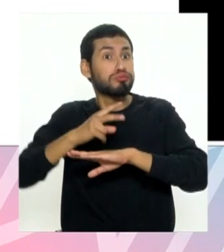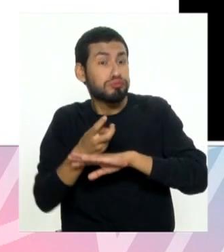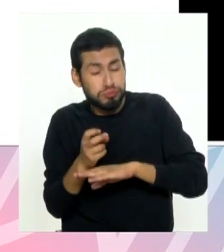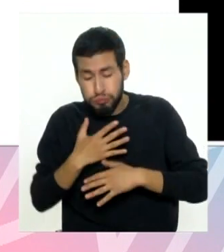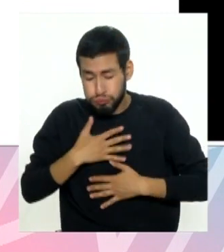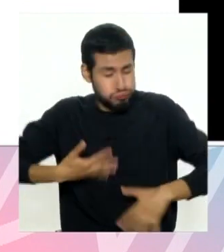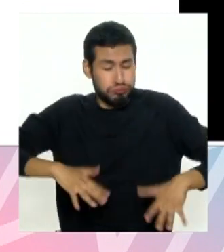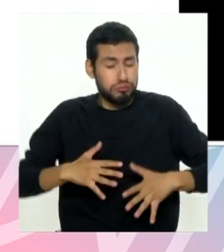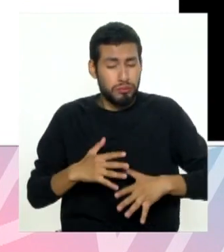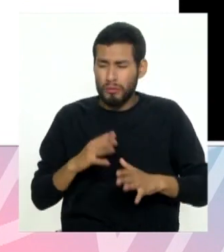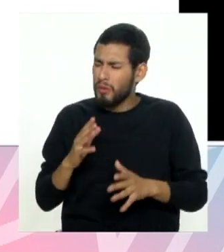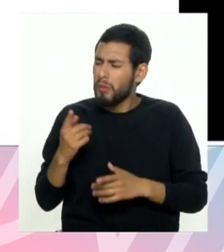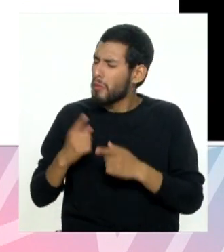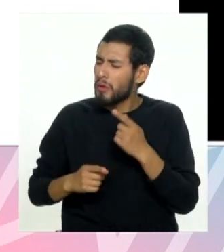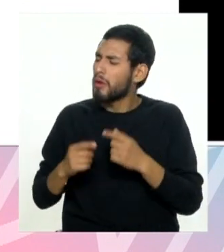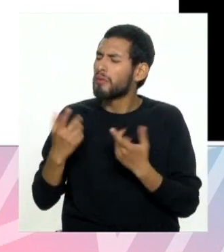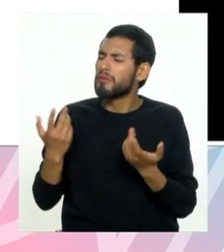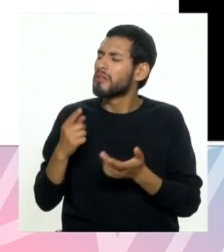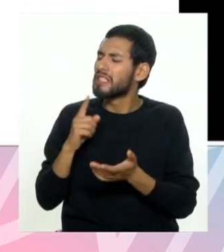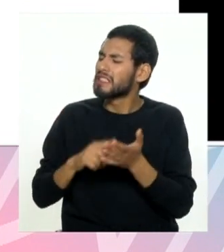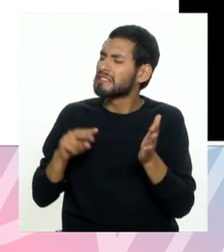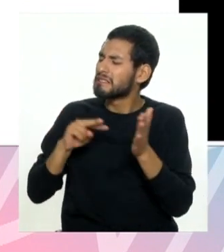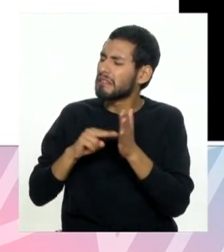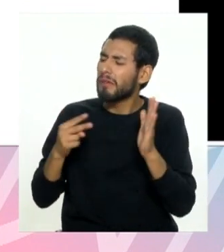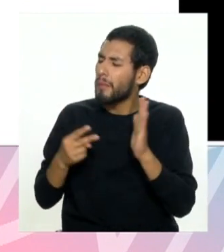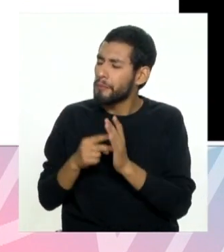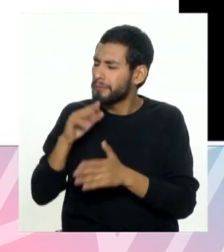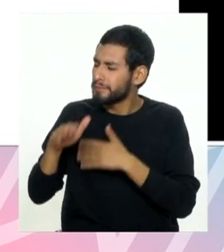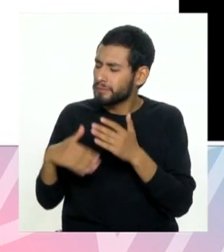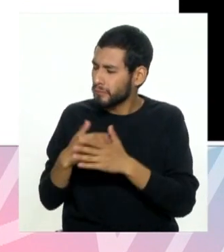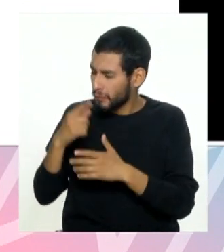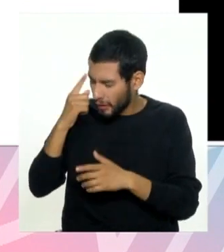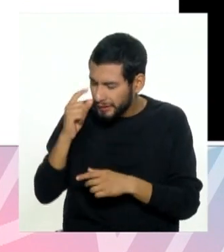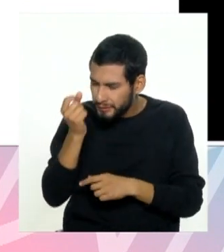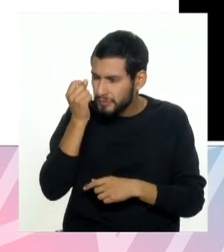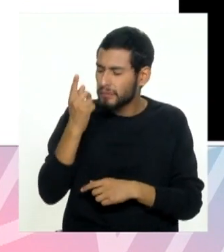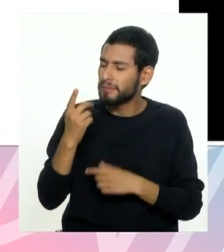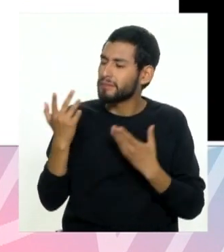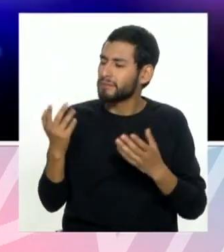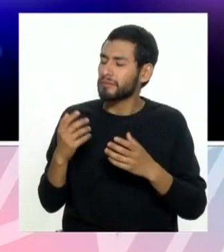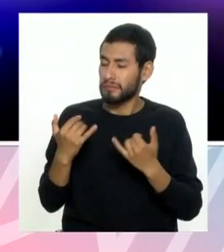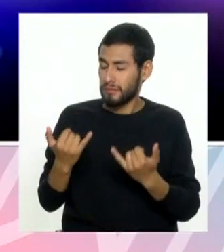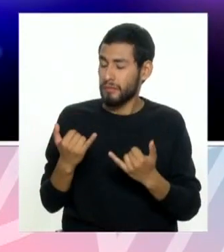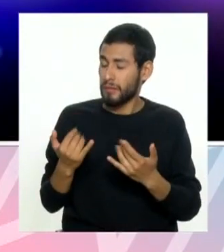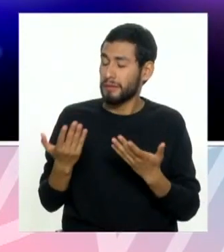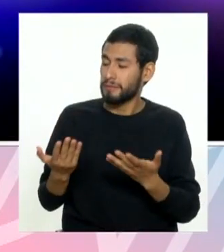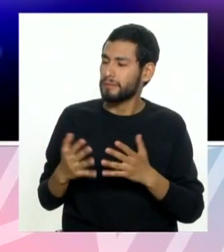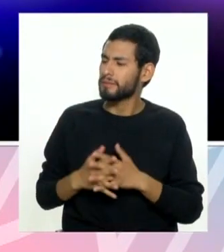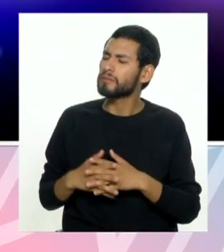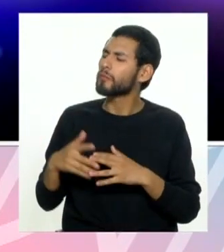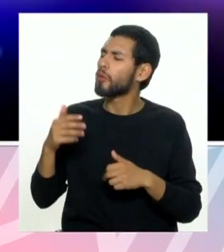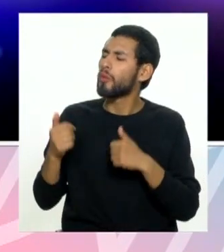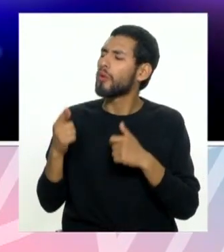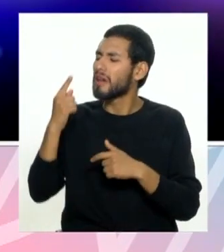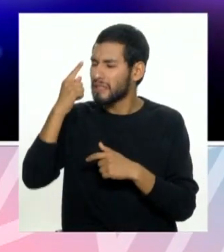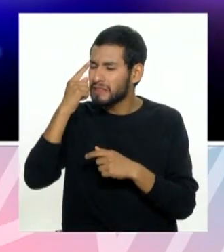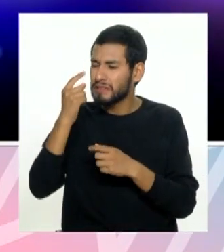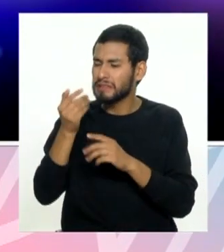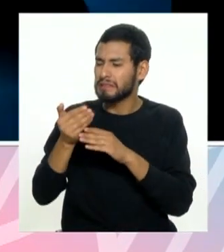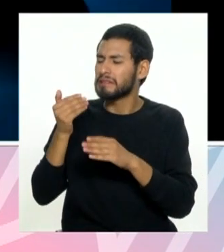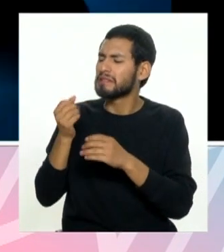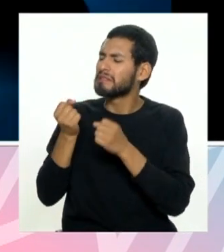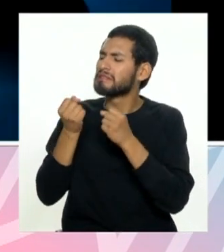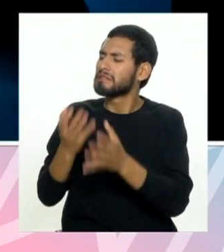convulsiones. ¿Cuál es la definición que todos debemos aceptar como práctica? Y ahora sí, ¿cuáles son las causas